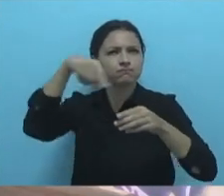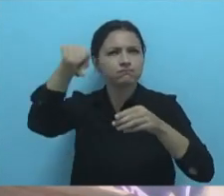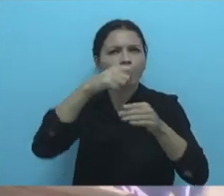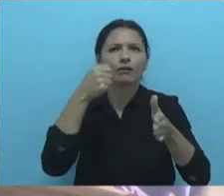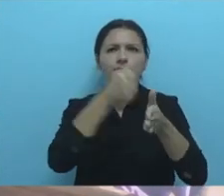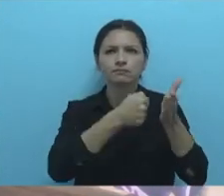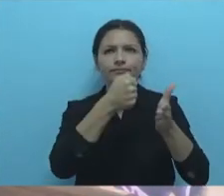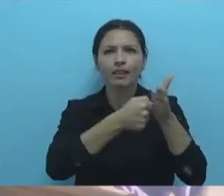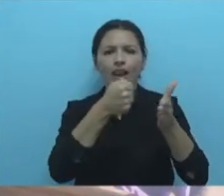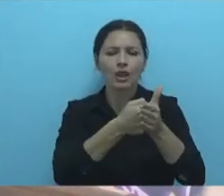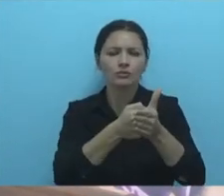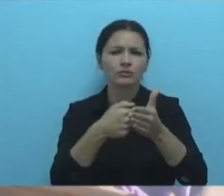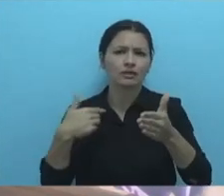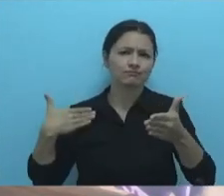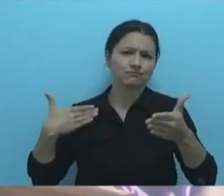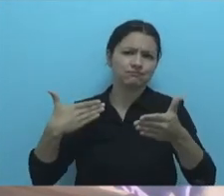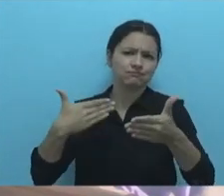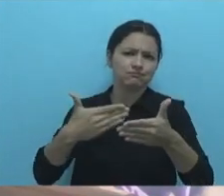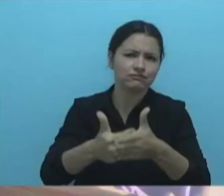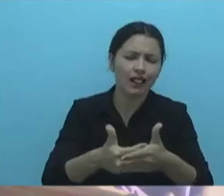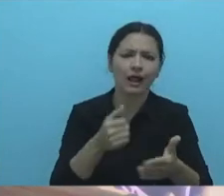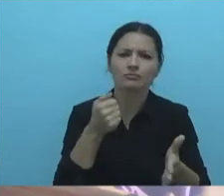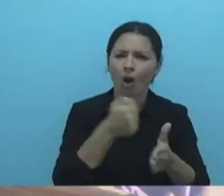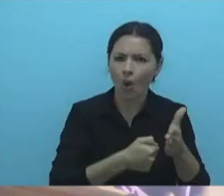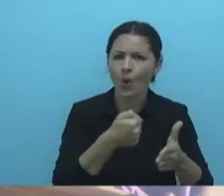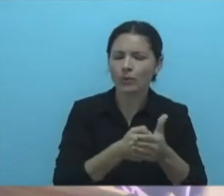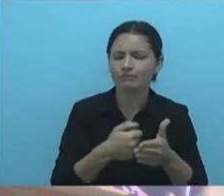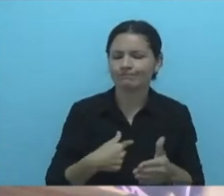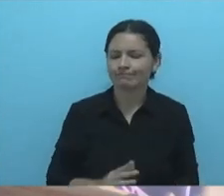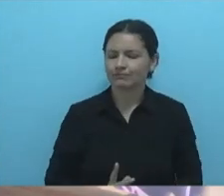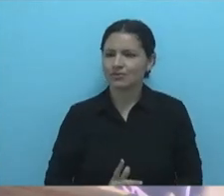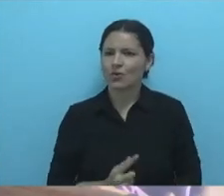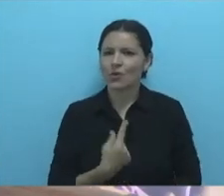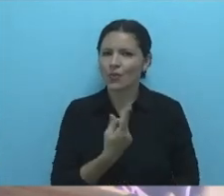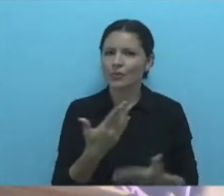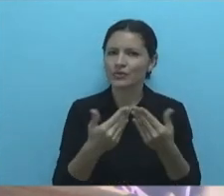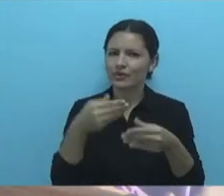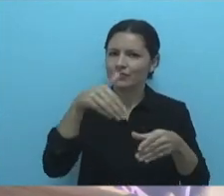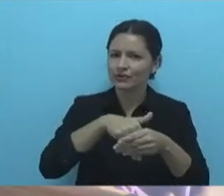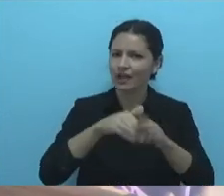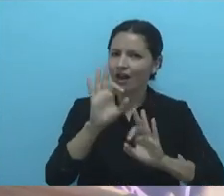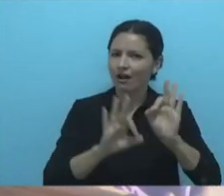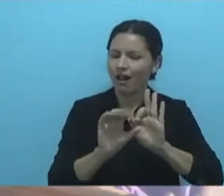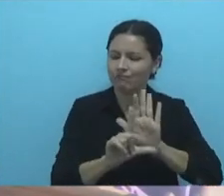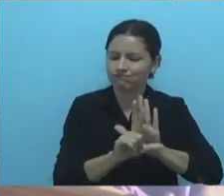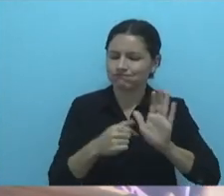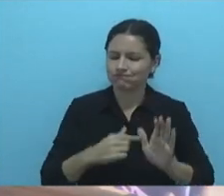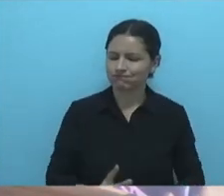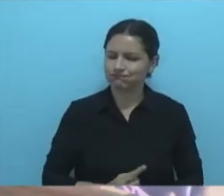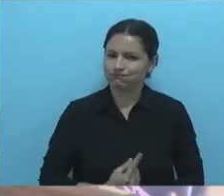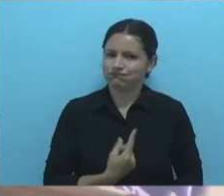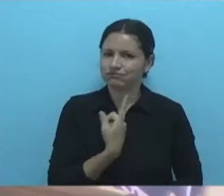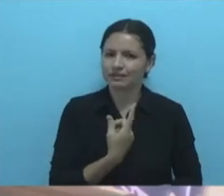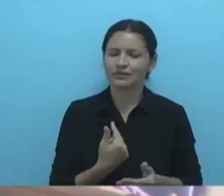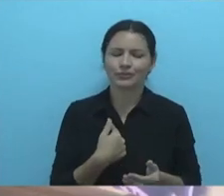y para mí en lo personal es un orgullo ser parte hoy de esta votación que como decía Matilde quiero